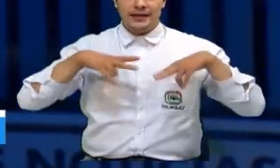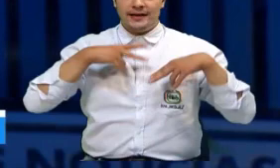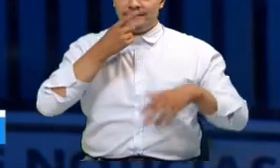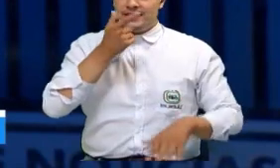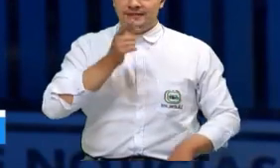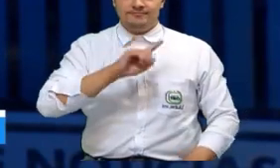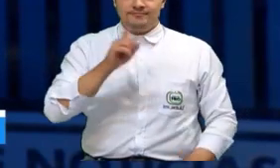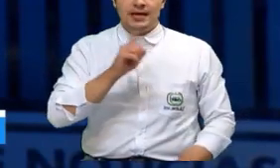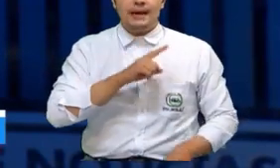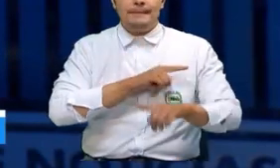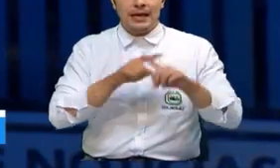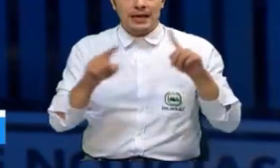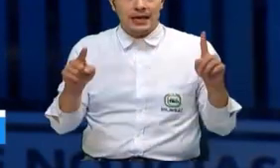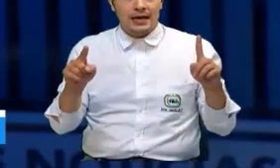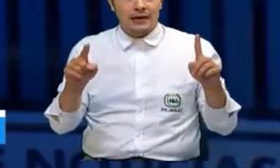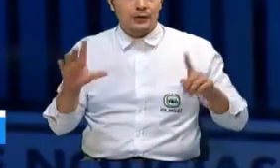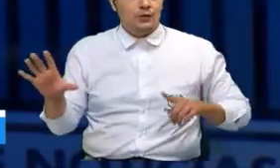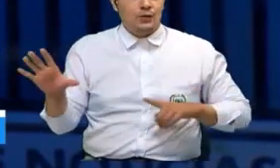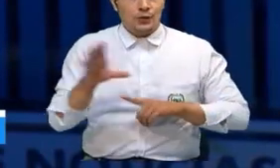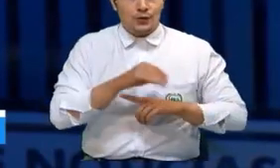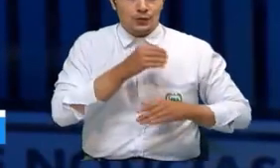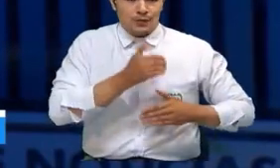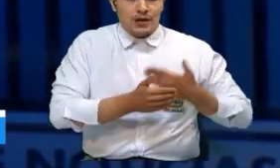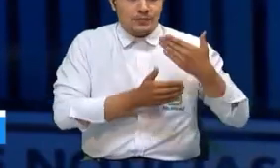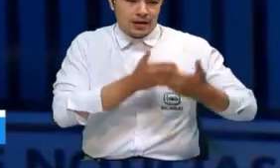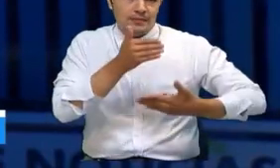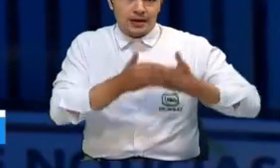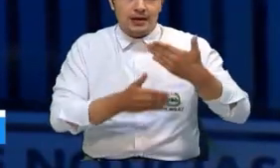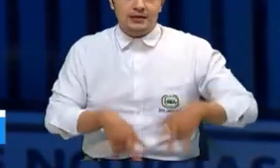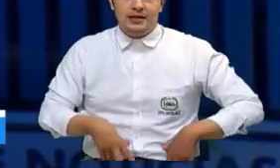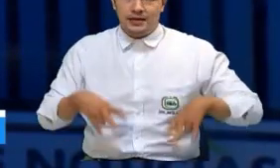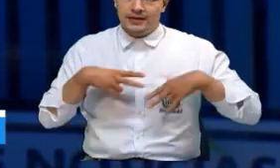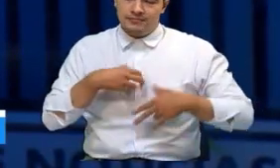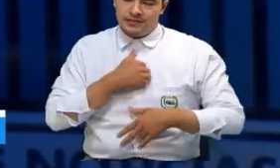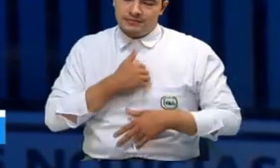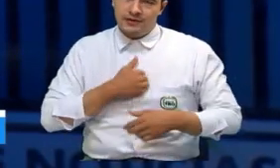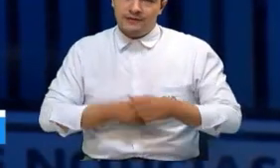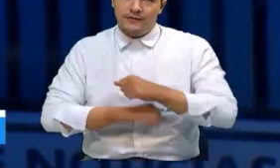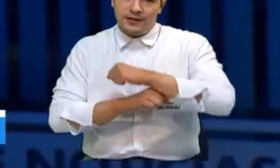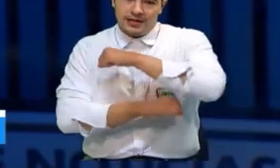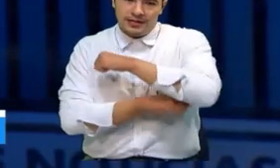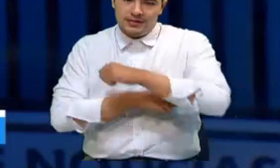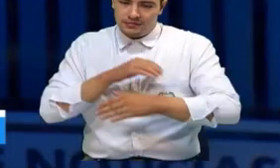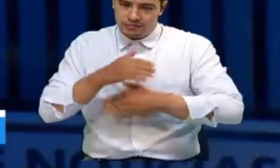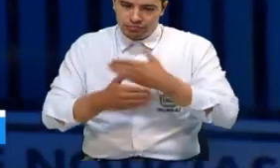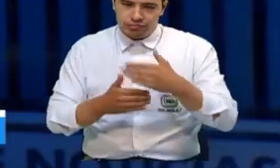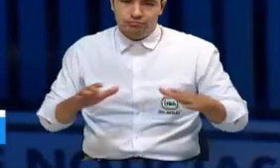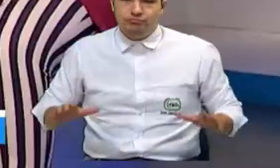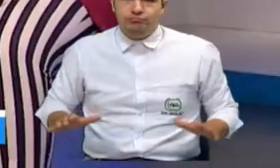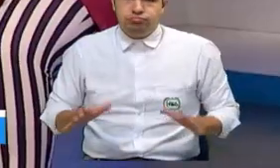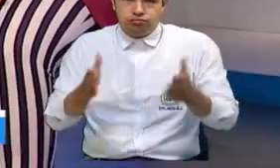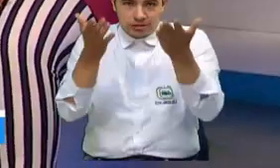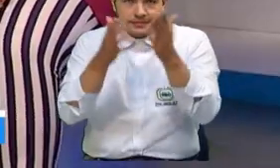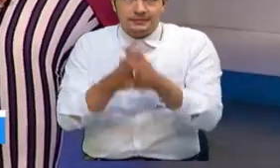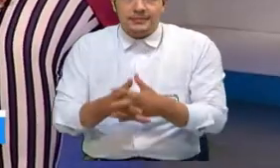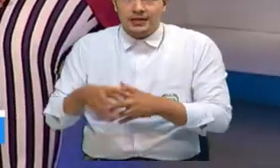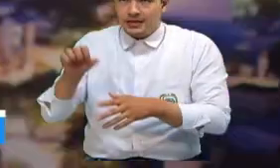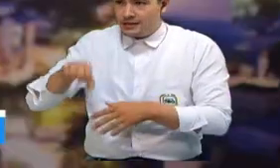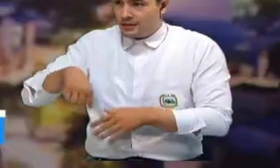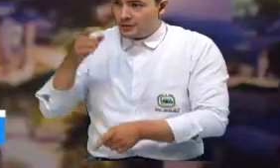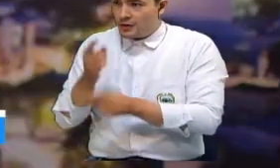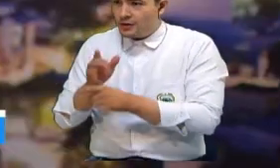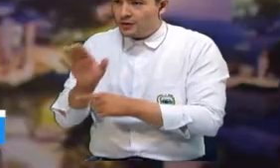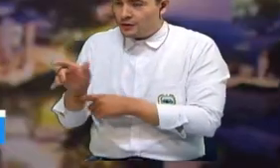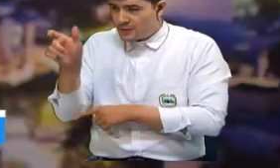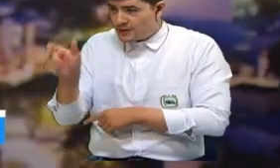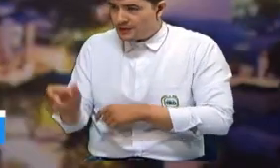fácil, pero que de todas esas dificultades de la vida se fortalece y va echando para adelante, no tiene más opción. Psicóloga de